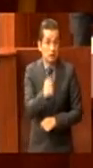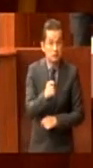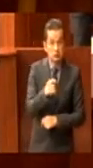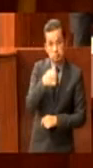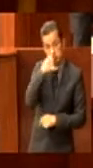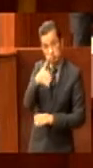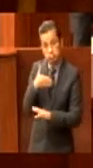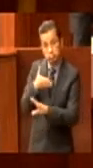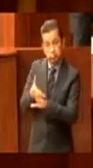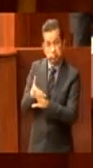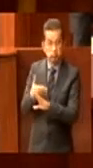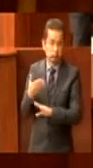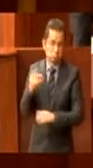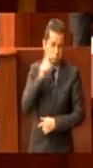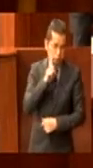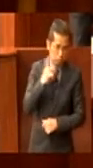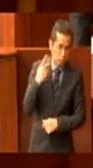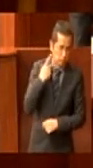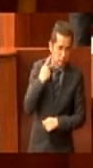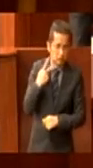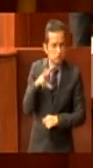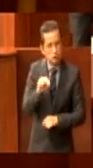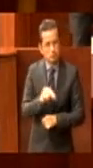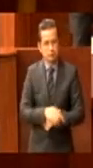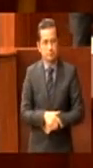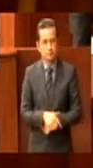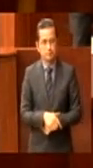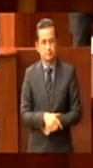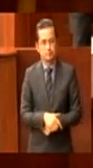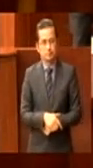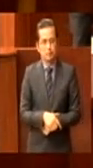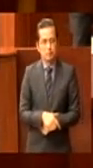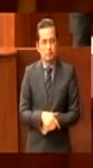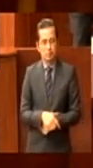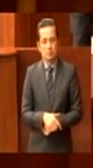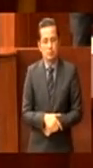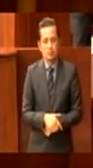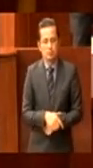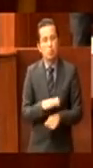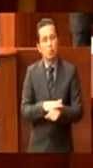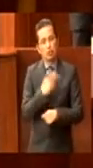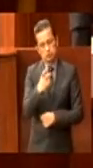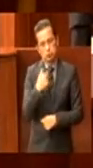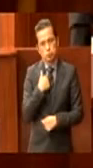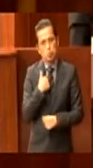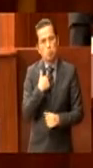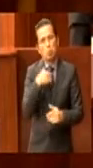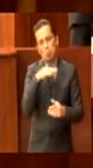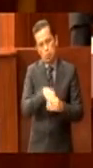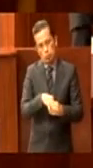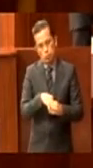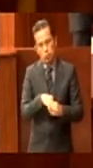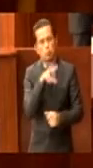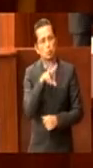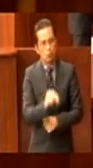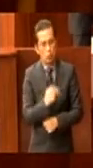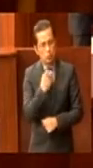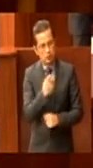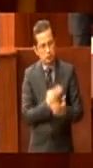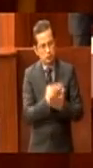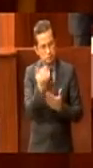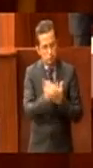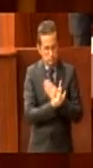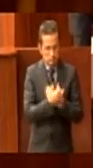política de género por lo tanto que emitirá un voto en contra el proyecto